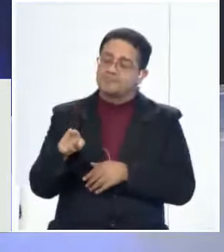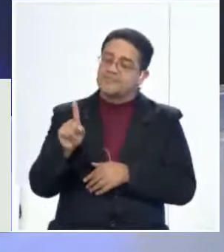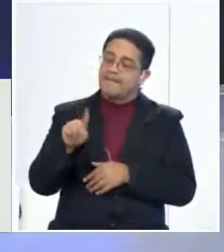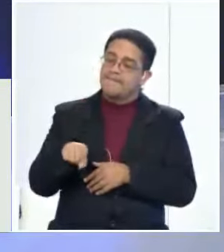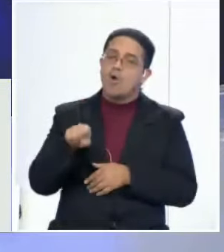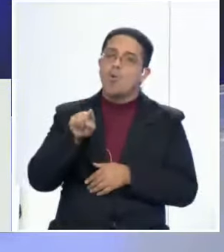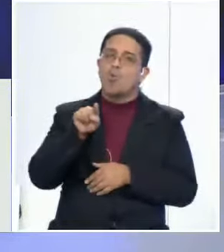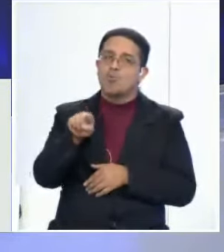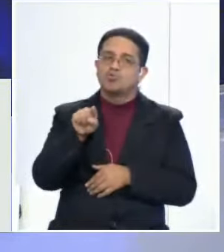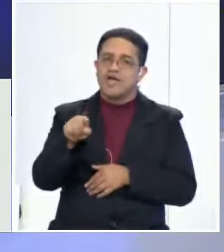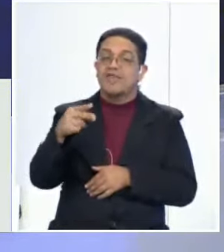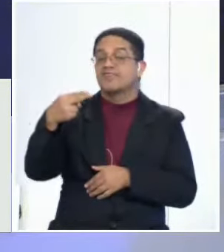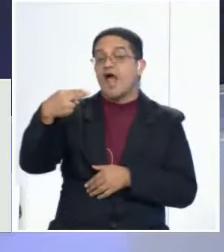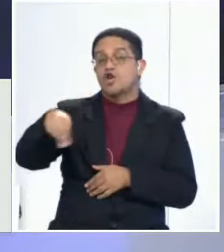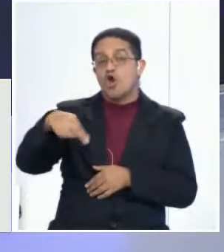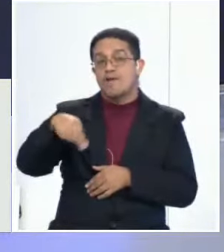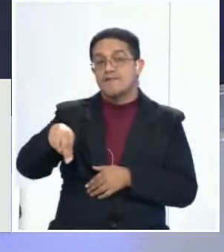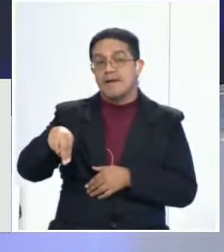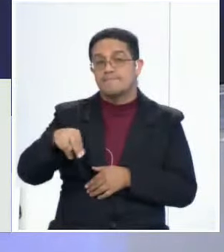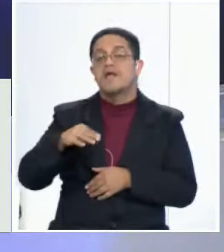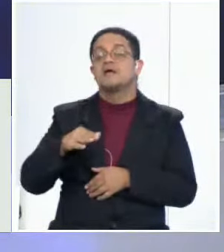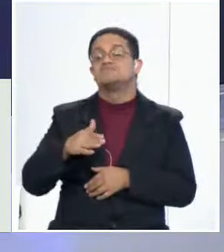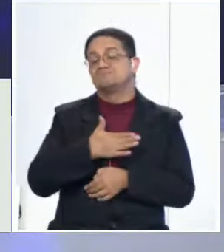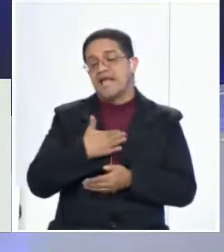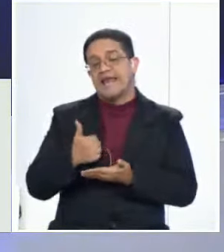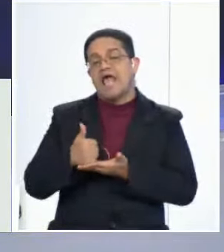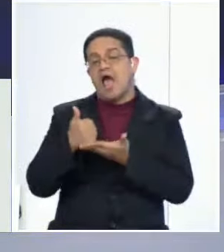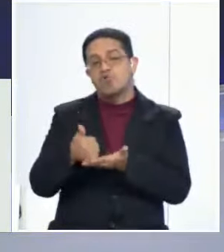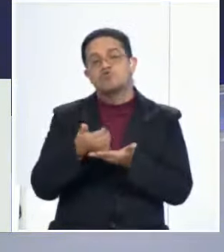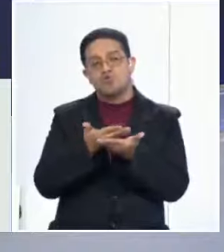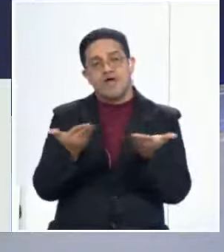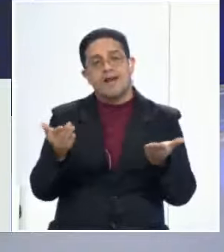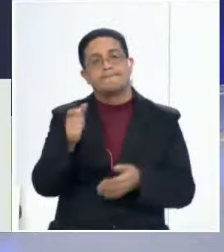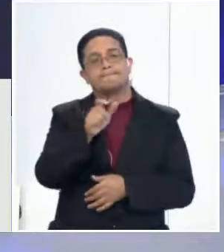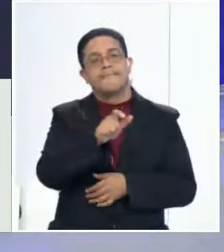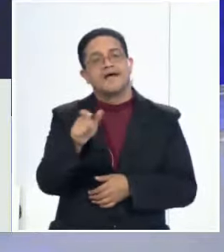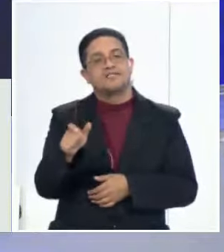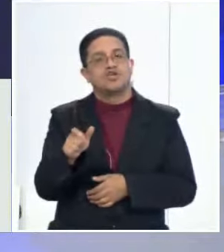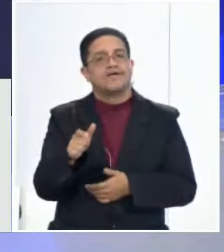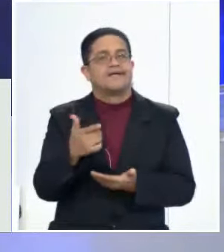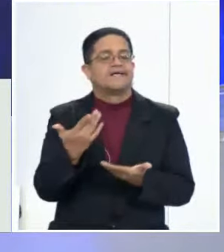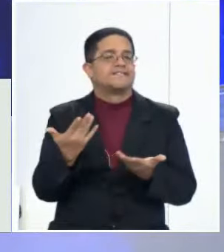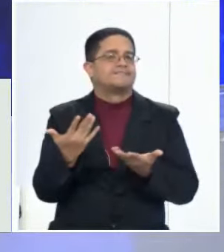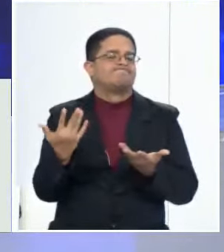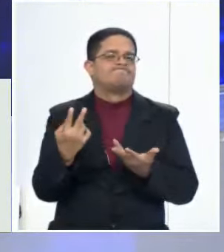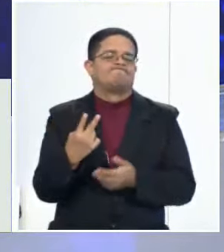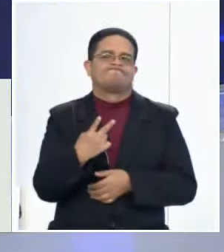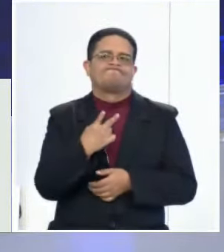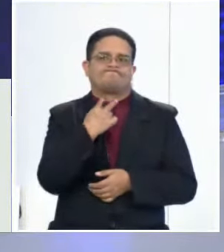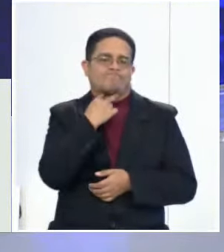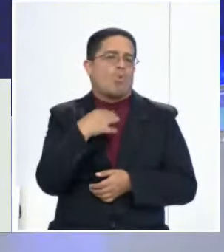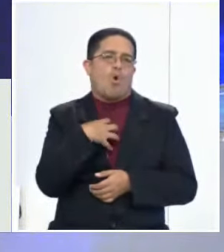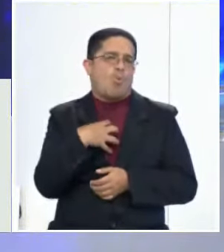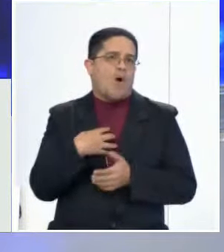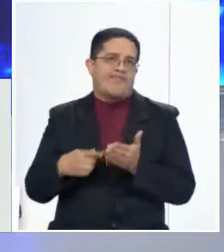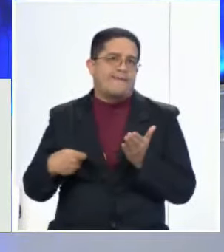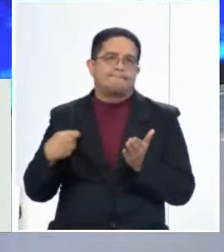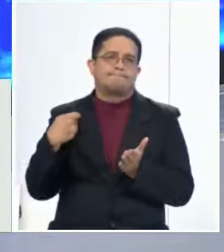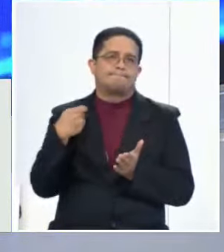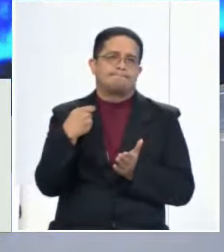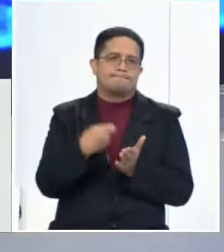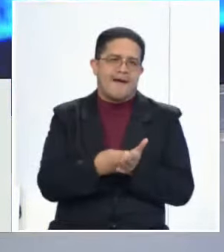través de su grupo, esperan poder ayudar a muchos venezolanos que no tienen las posibilidades de costear un tratamiento de repente que pueda